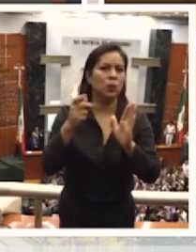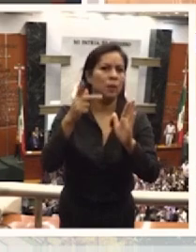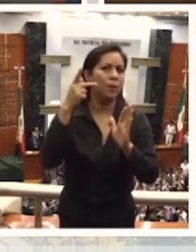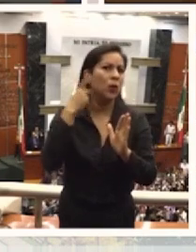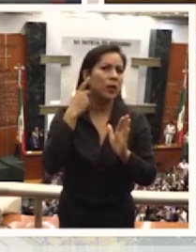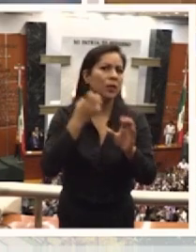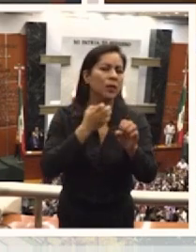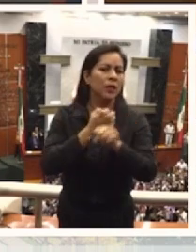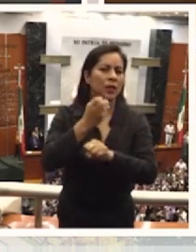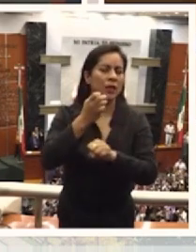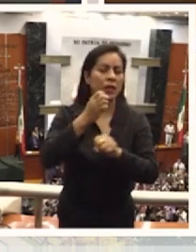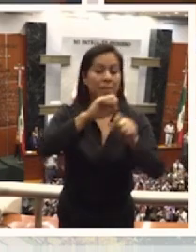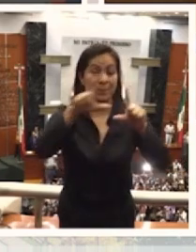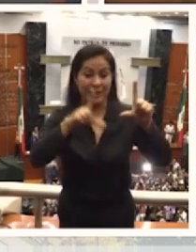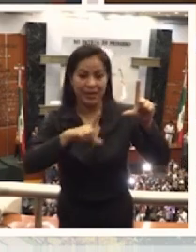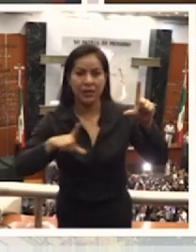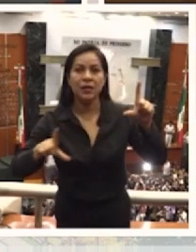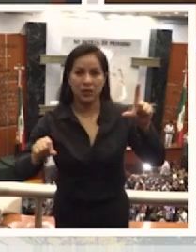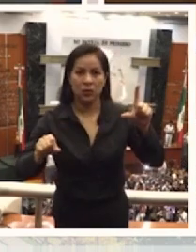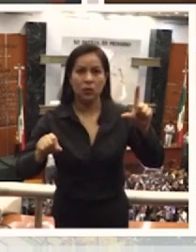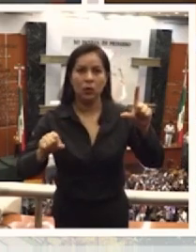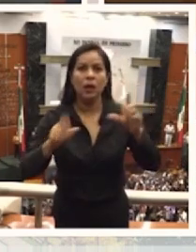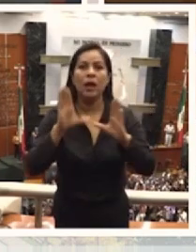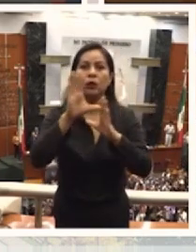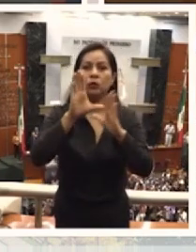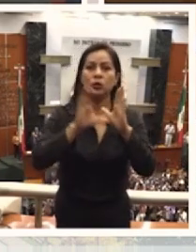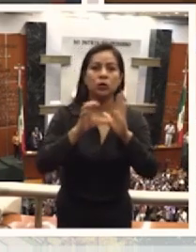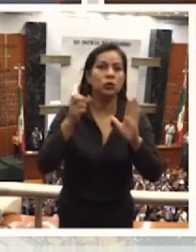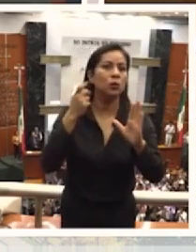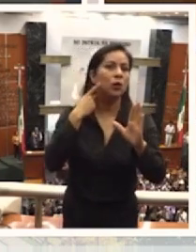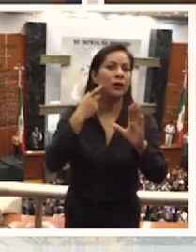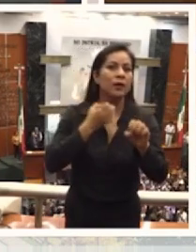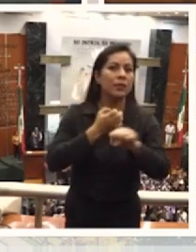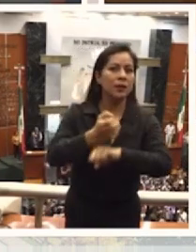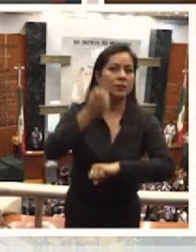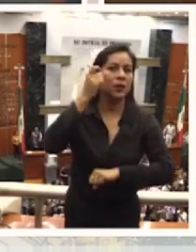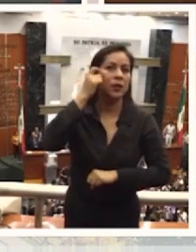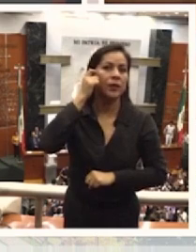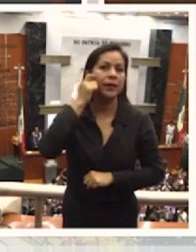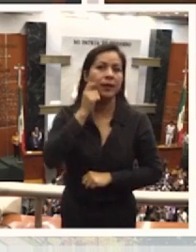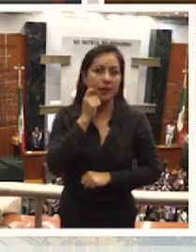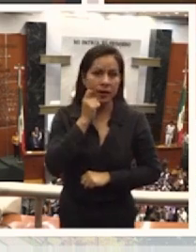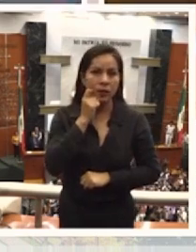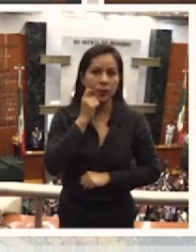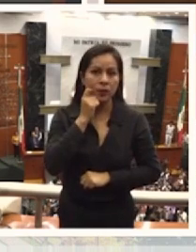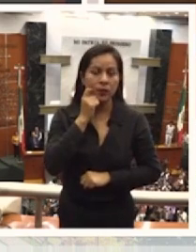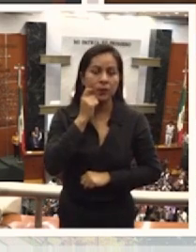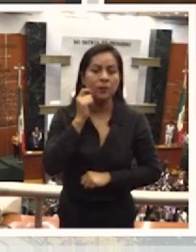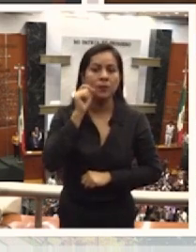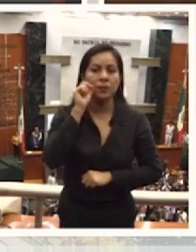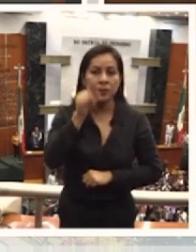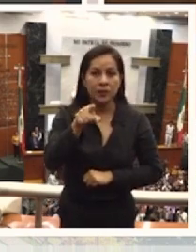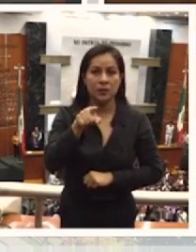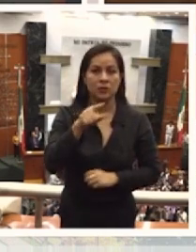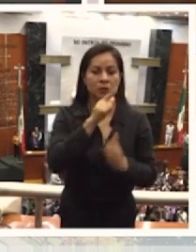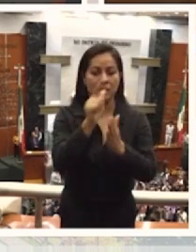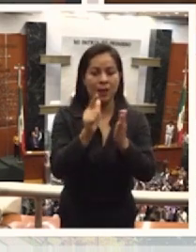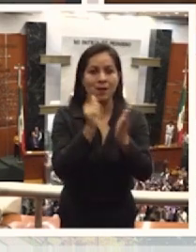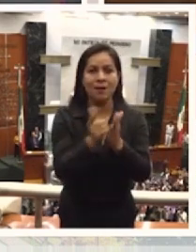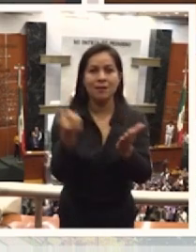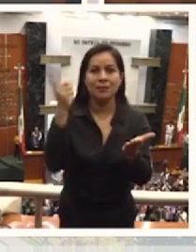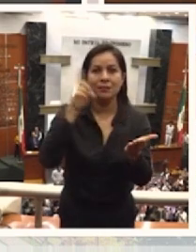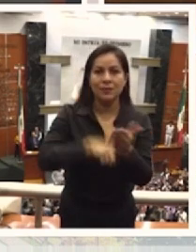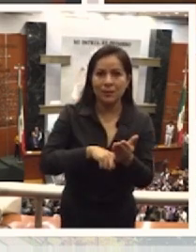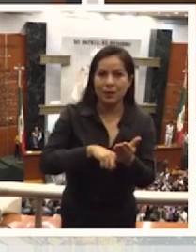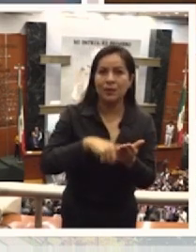de los Estados Unidos Mexicanos, la Constitución Política del Estado Libre y Soberano de Guerrero y las leyes que de